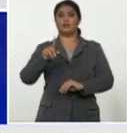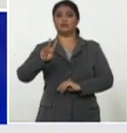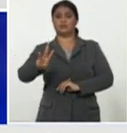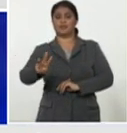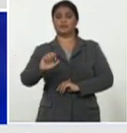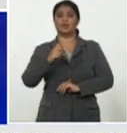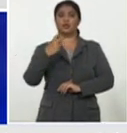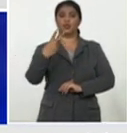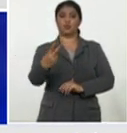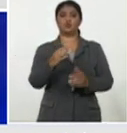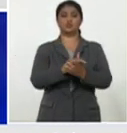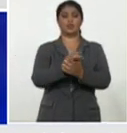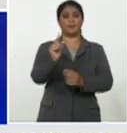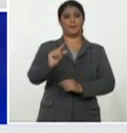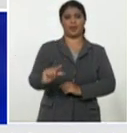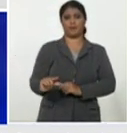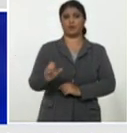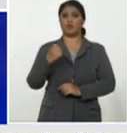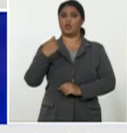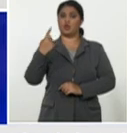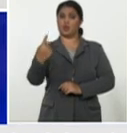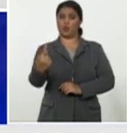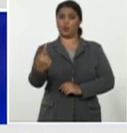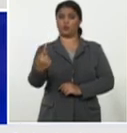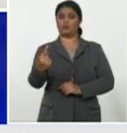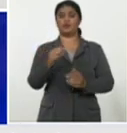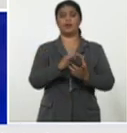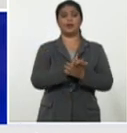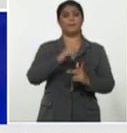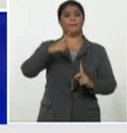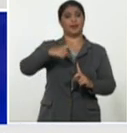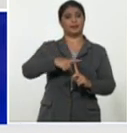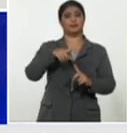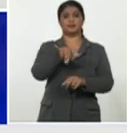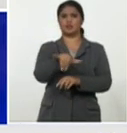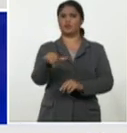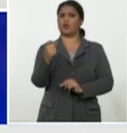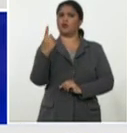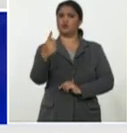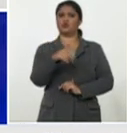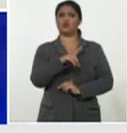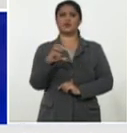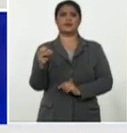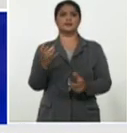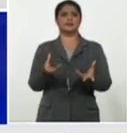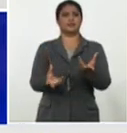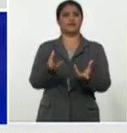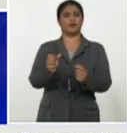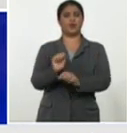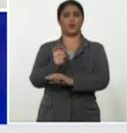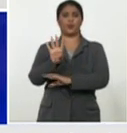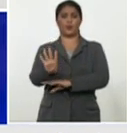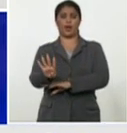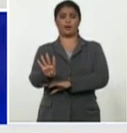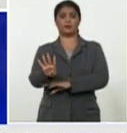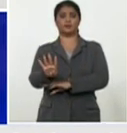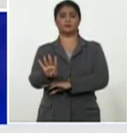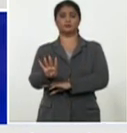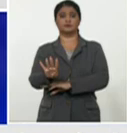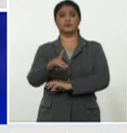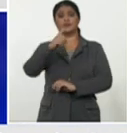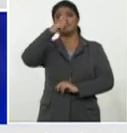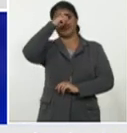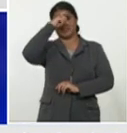Mayabeque, 1 en la provincia de Matanza, igual que 1 en Cienfuegos, 4 en la provincia de Santi